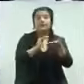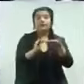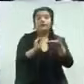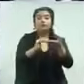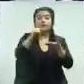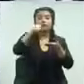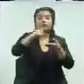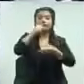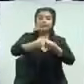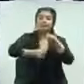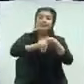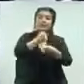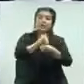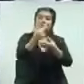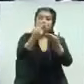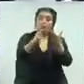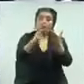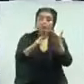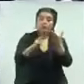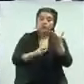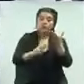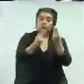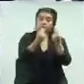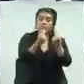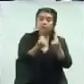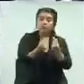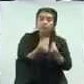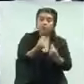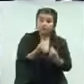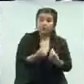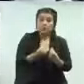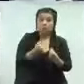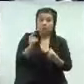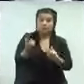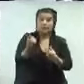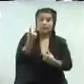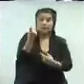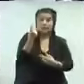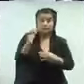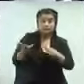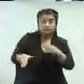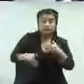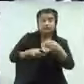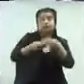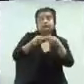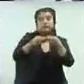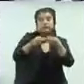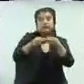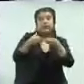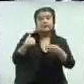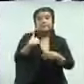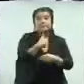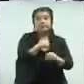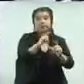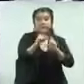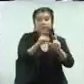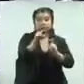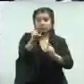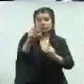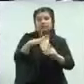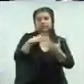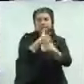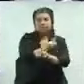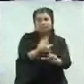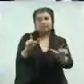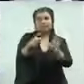año, los recursos con los que cuentan, los recursos que vienen. Hay muchísimo que ampliar por parte del Ministerio de Comunicaciones, así que tienen libertad para